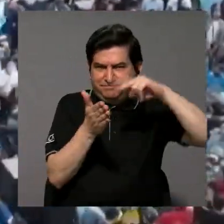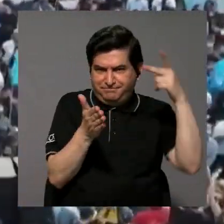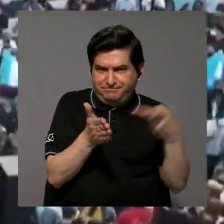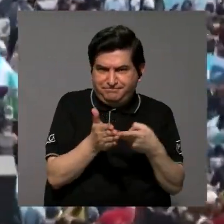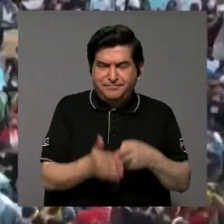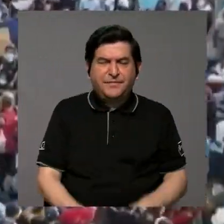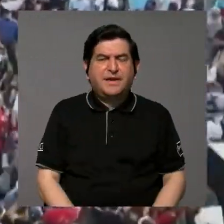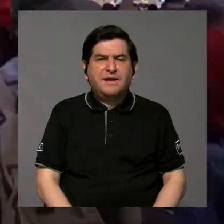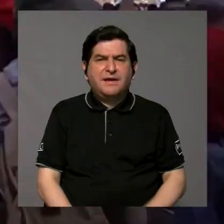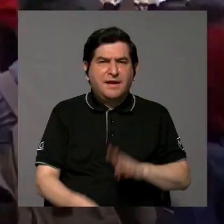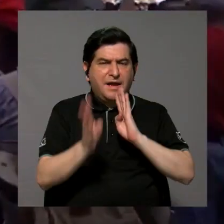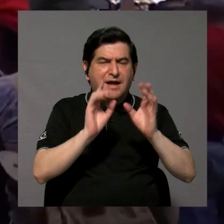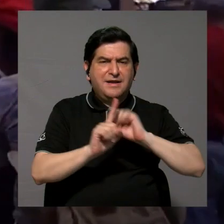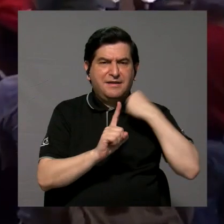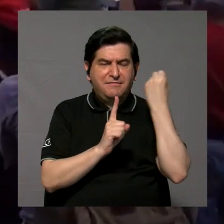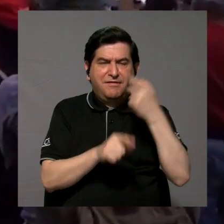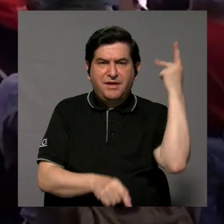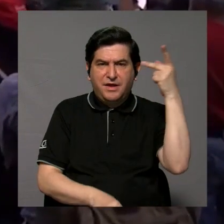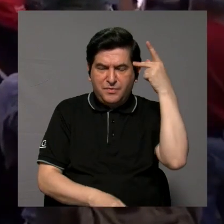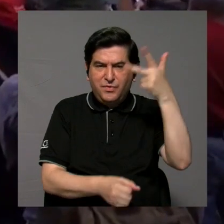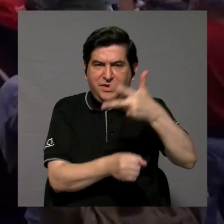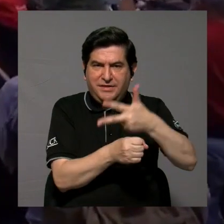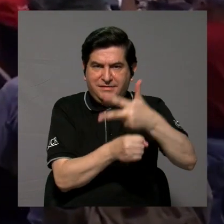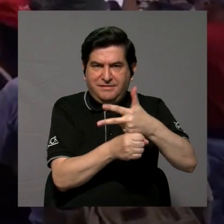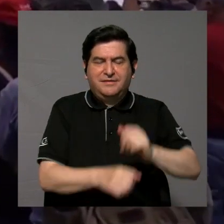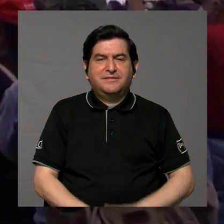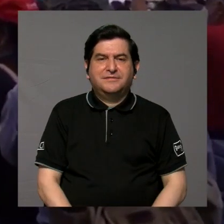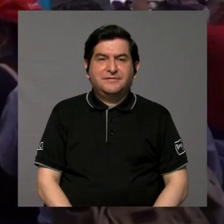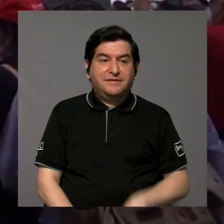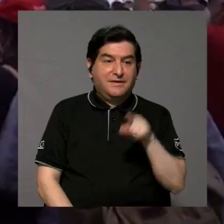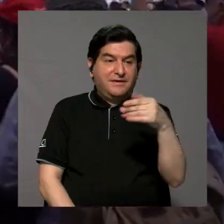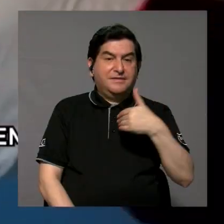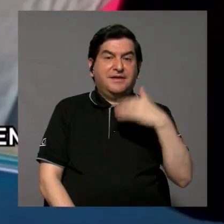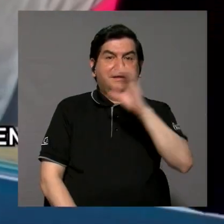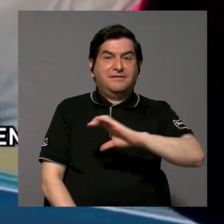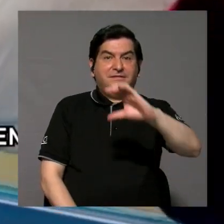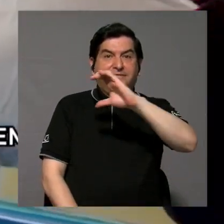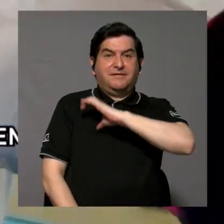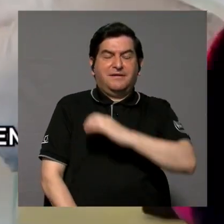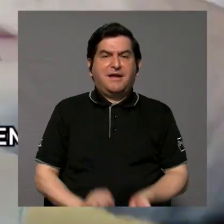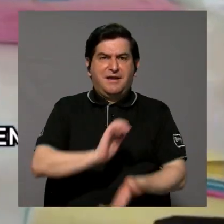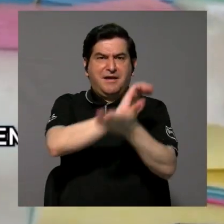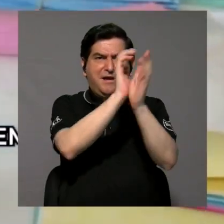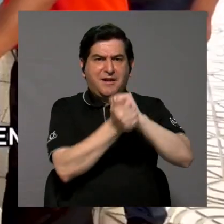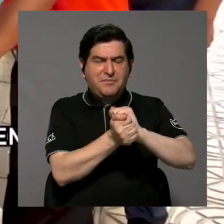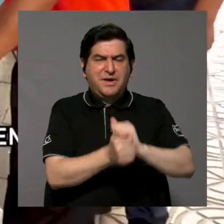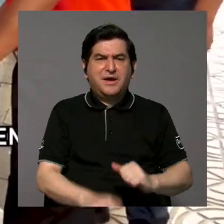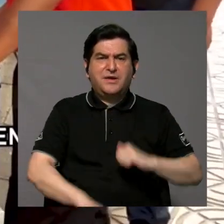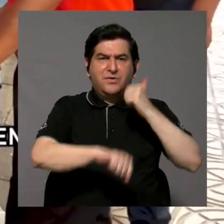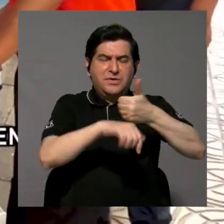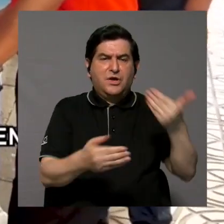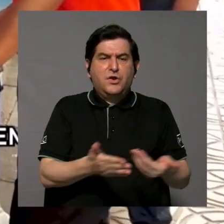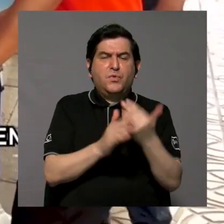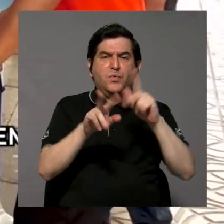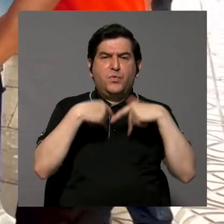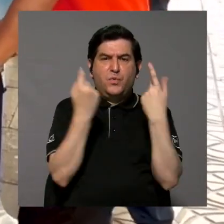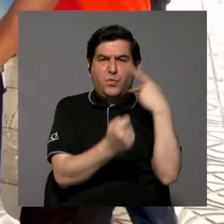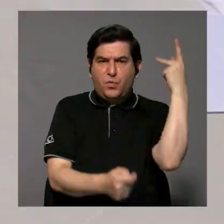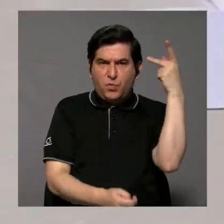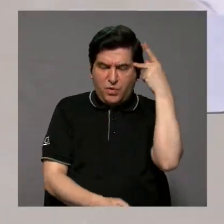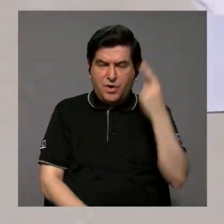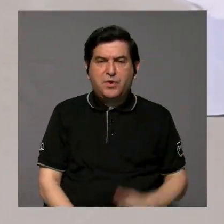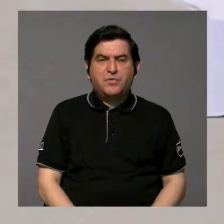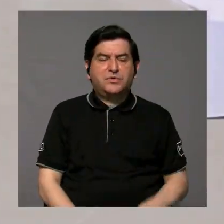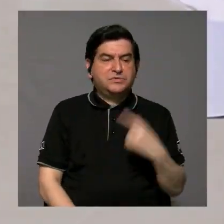concepto cuando se refiere a la situación política en Guatemala, la cual tiene la característica de cambiar o formar nuevos partidos políticos